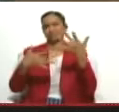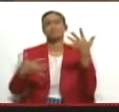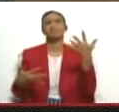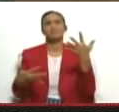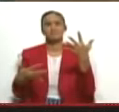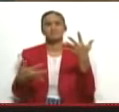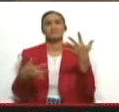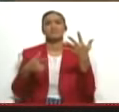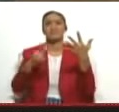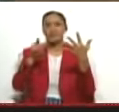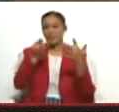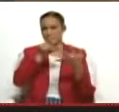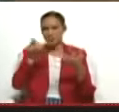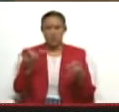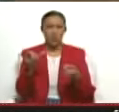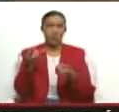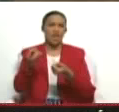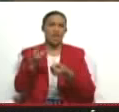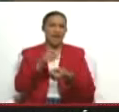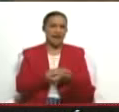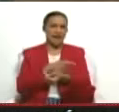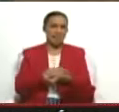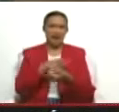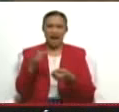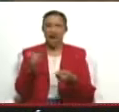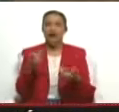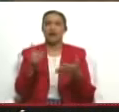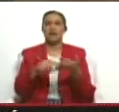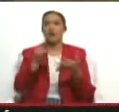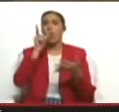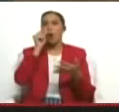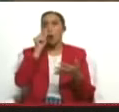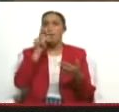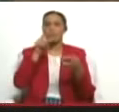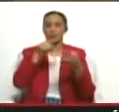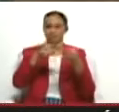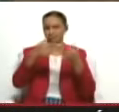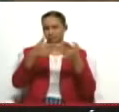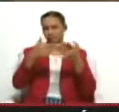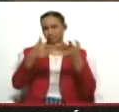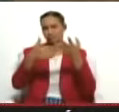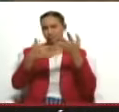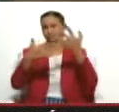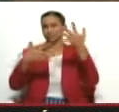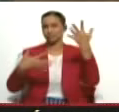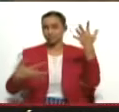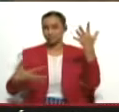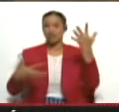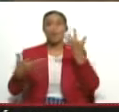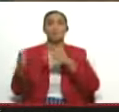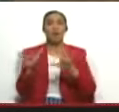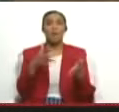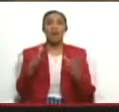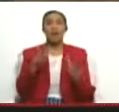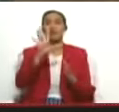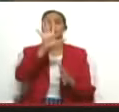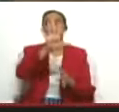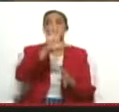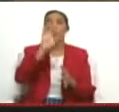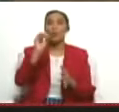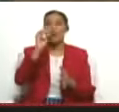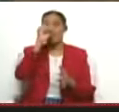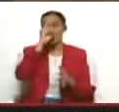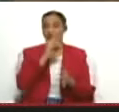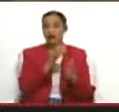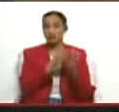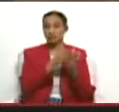hermanos pasquier de Víctor Soto Roja dónde están han pasado 60 50 años sus restos